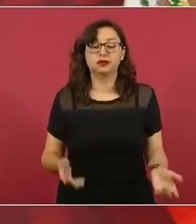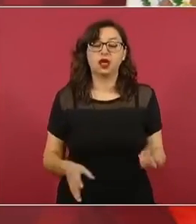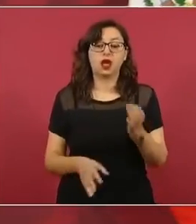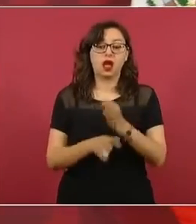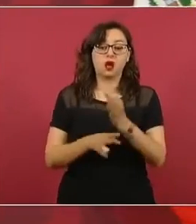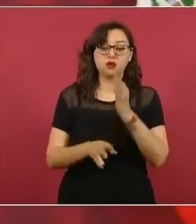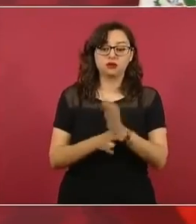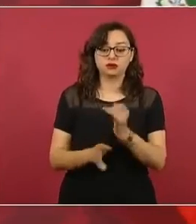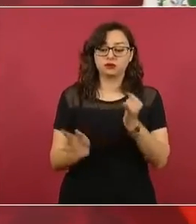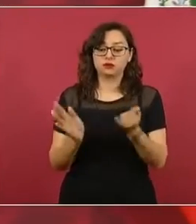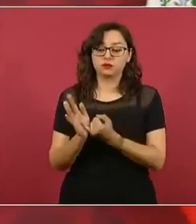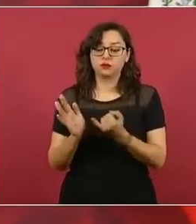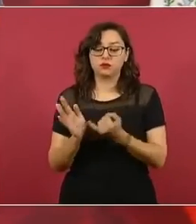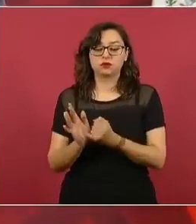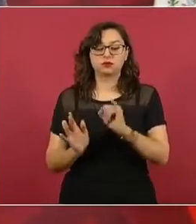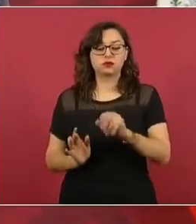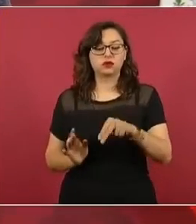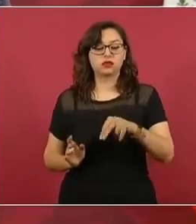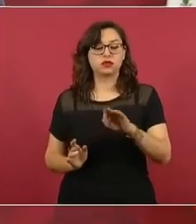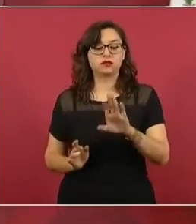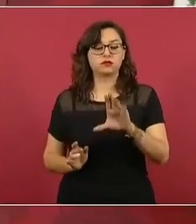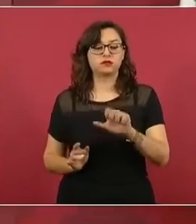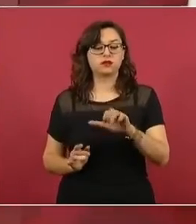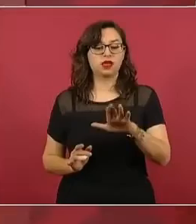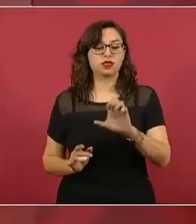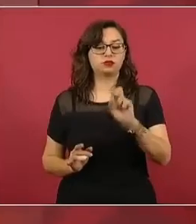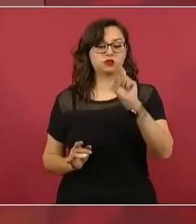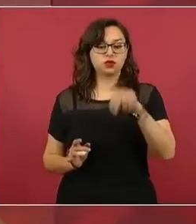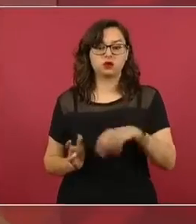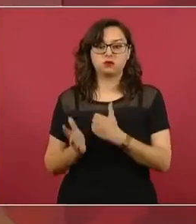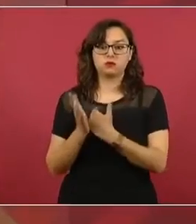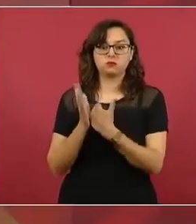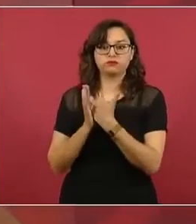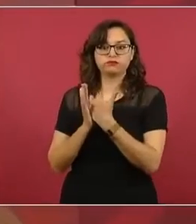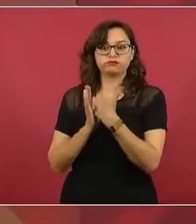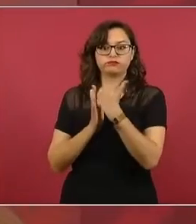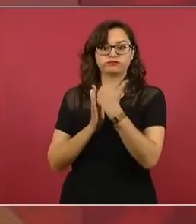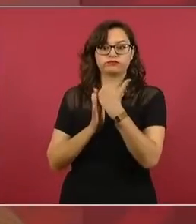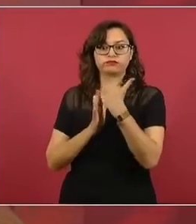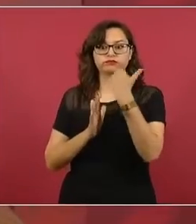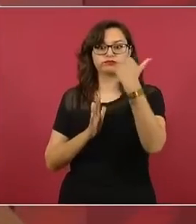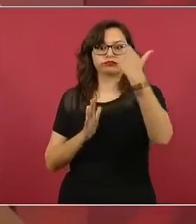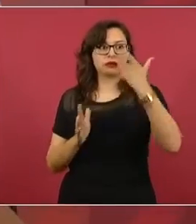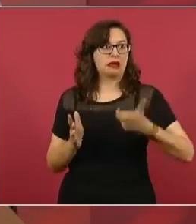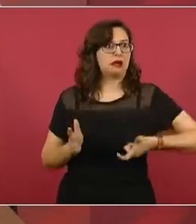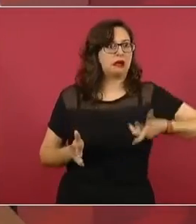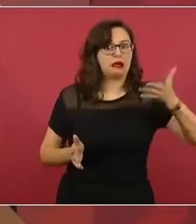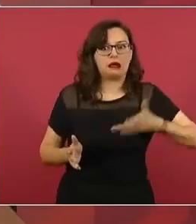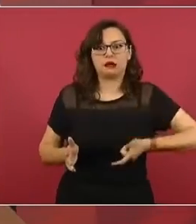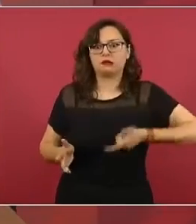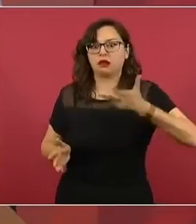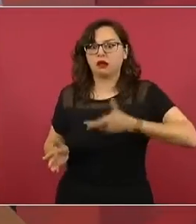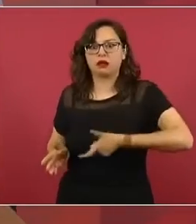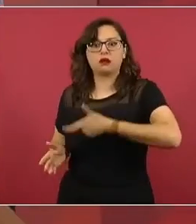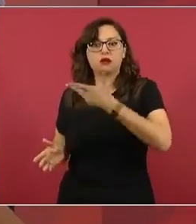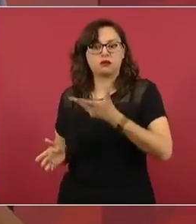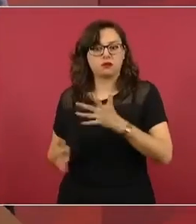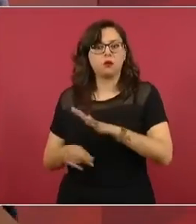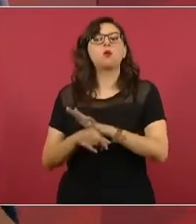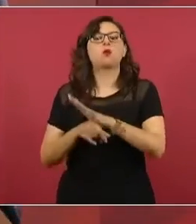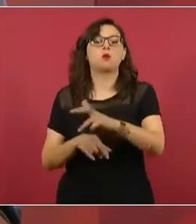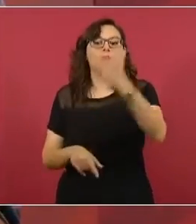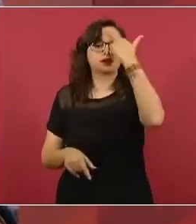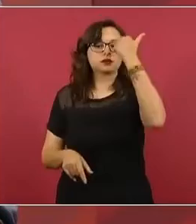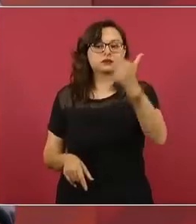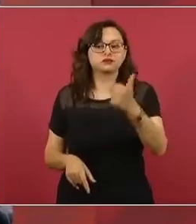con la intervención, con la guerra de Rusia y Ucrania. Esto es